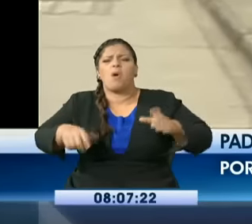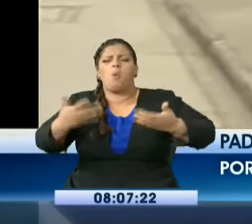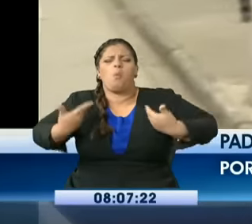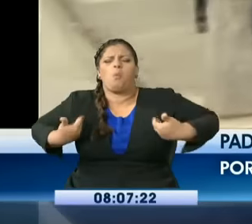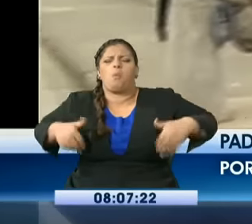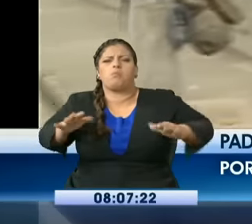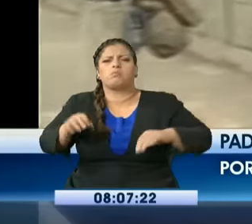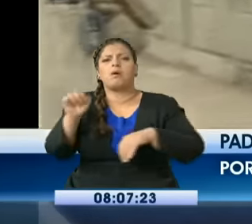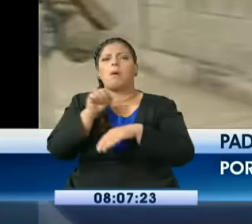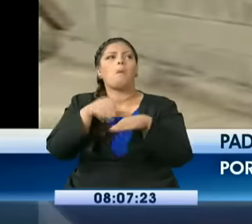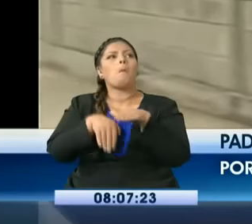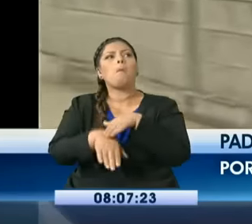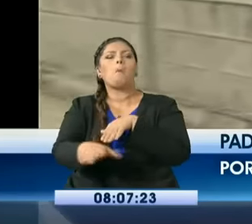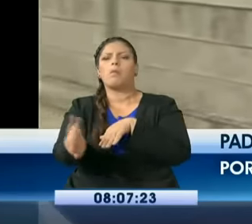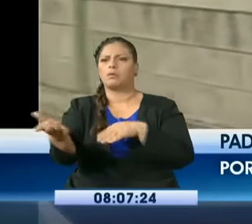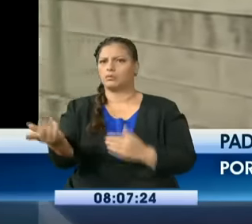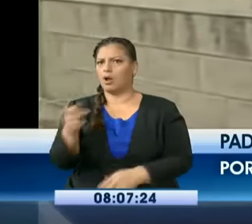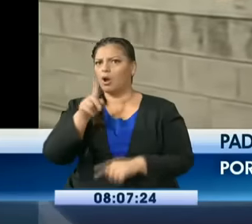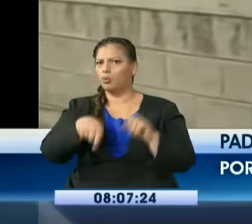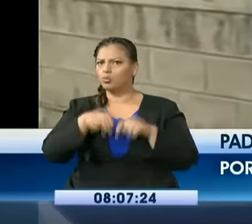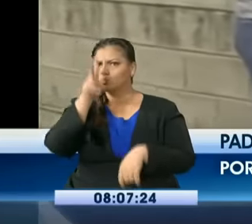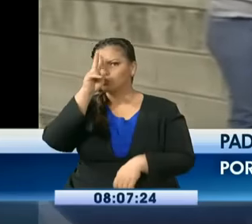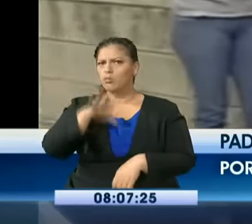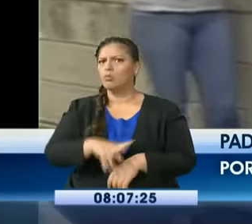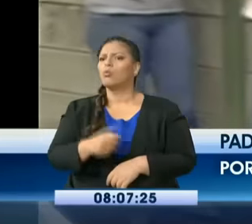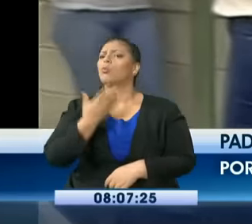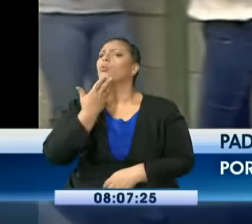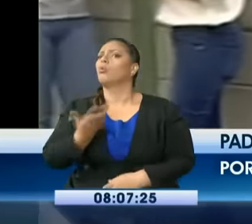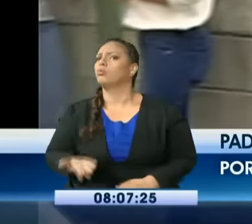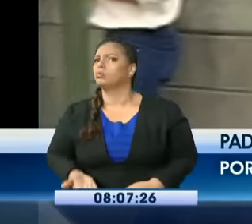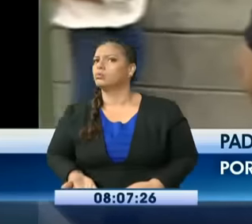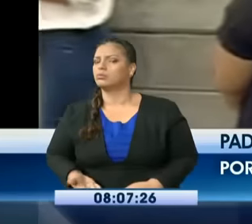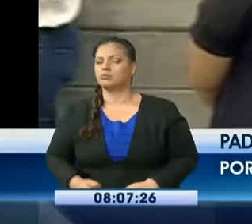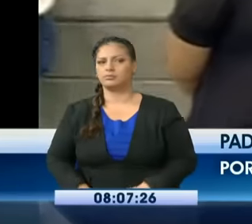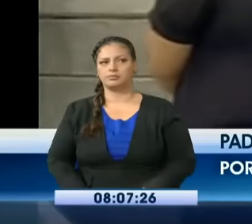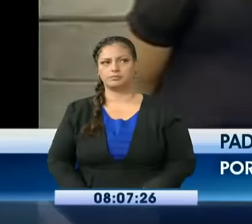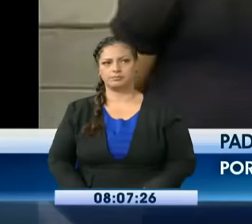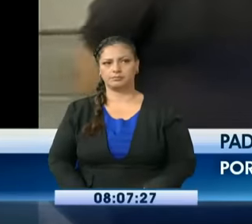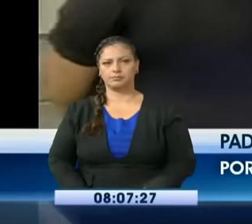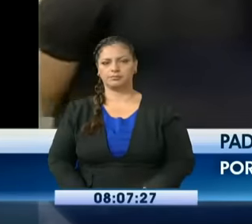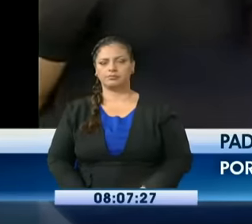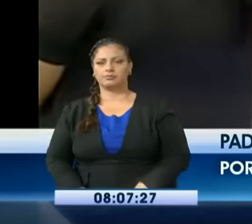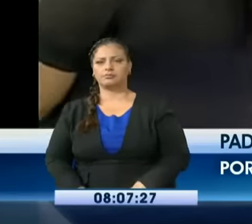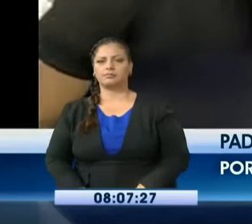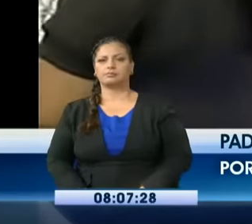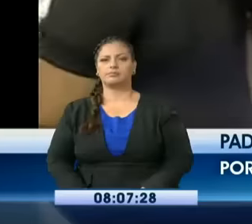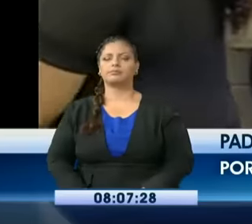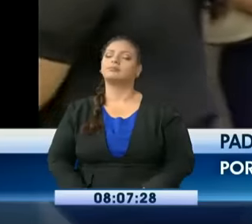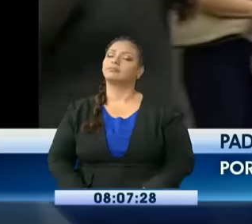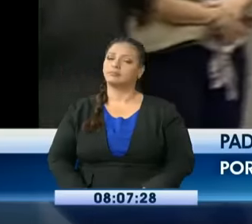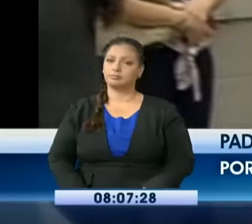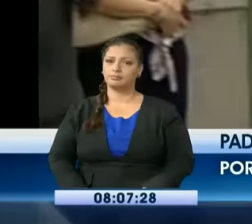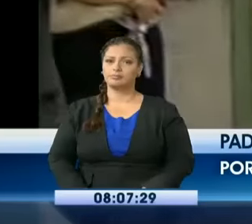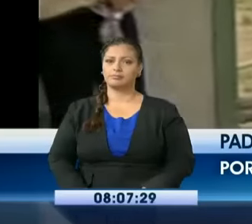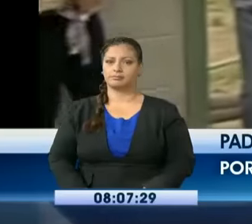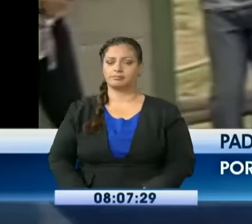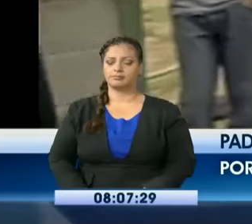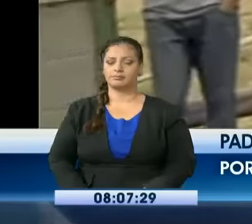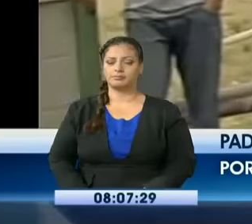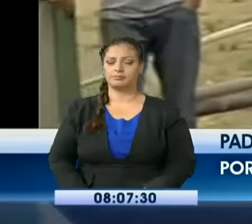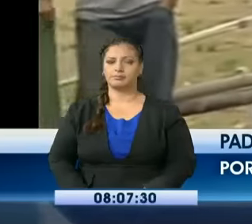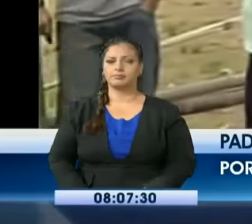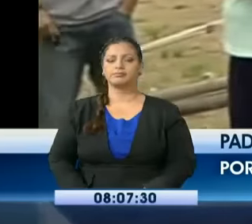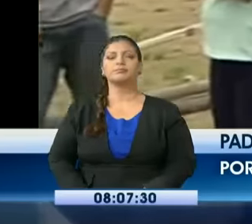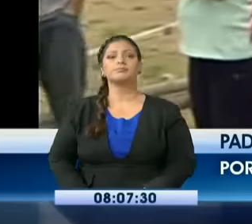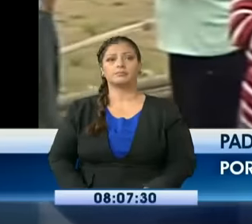está preocupado, que primero empiece a conversar con su presidente, con el presidente de su Ciudadela, que le ponga todos los puntos sobre la I y vamos a ver a cómo nos toca,